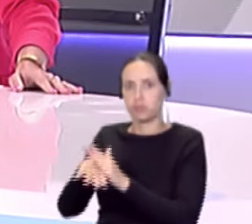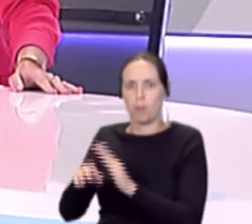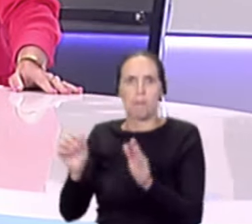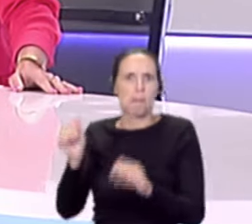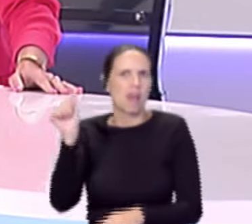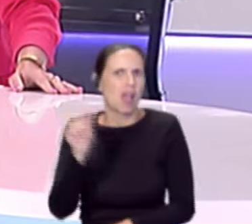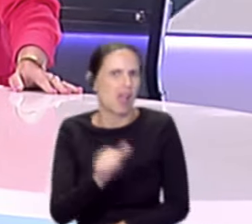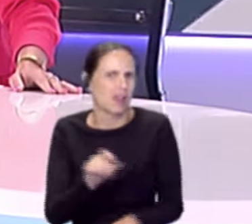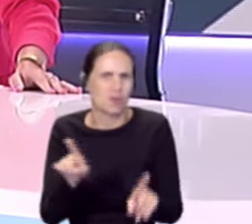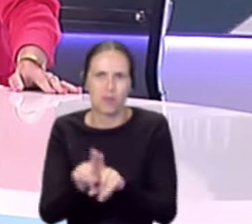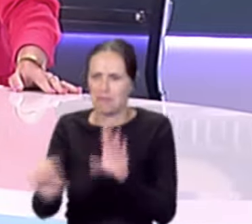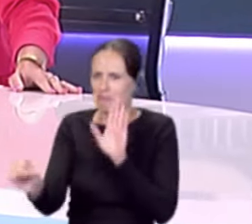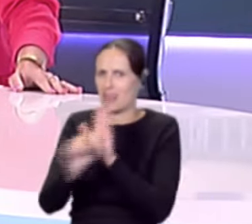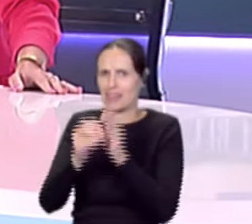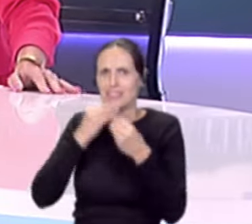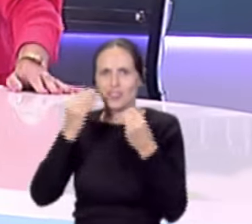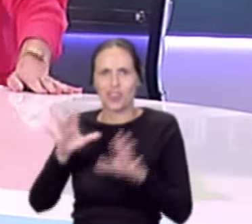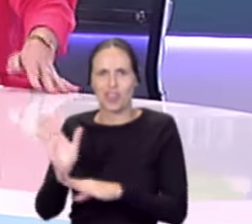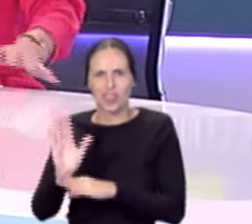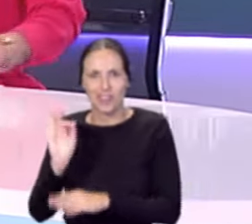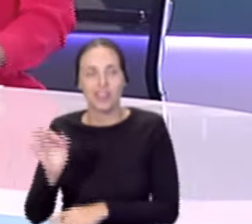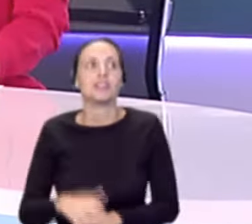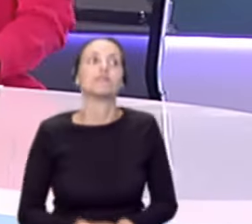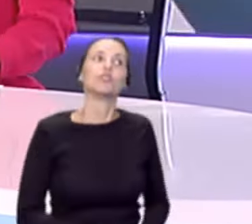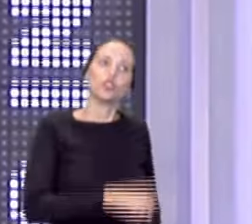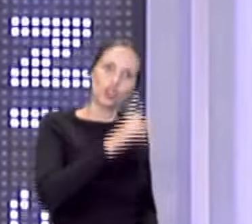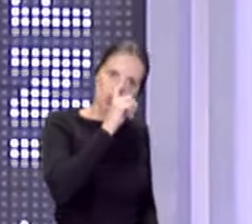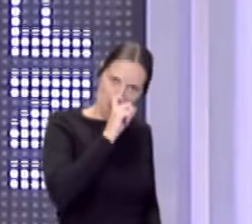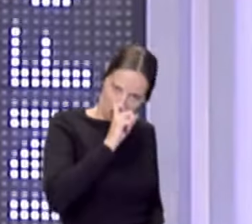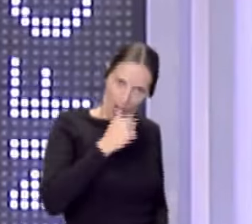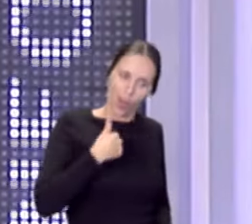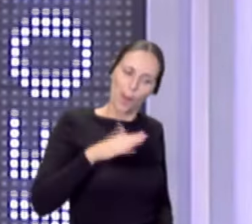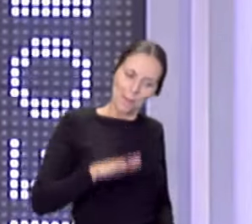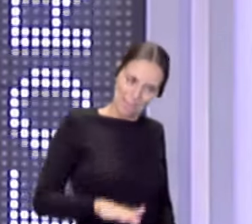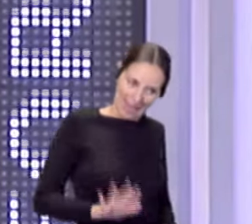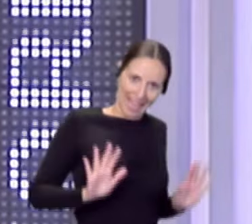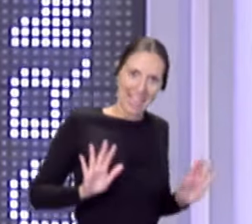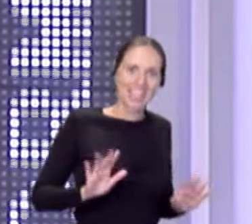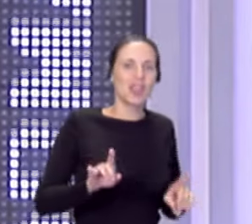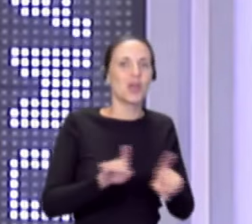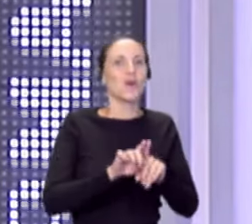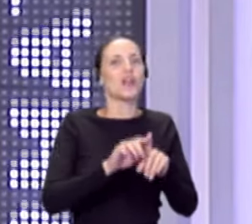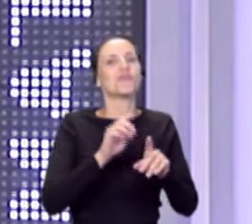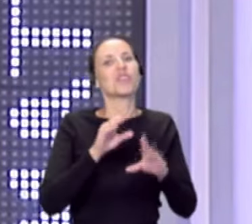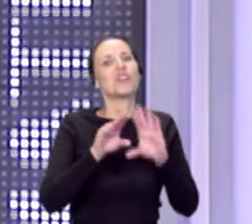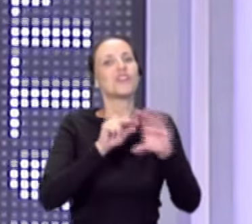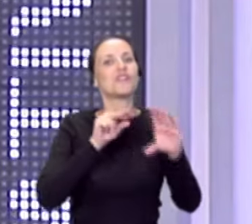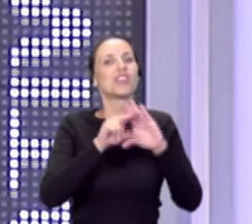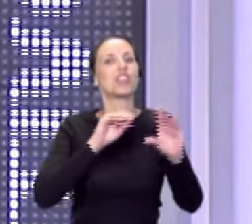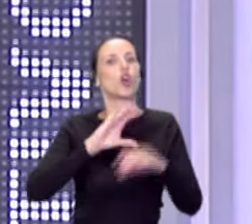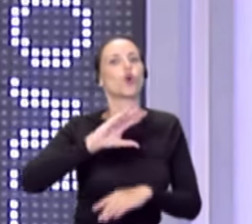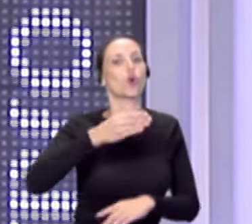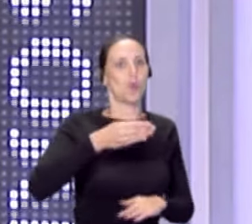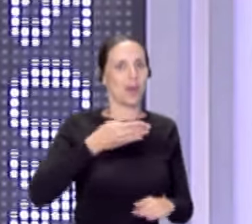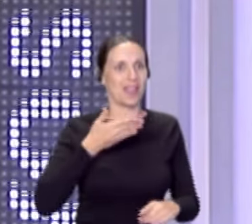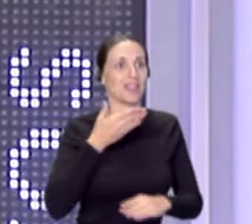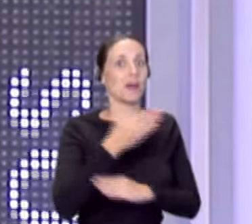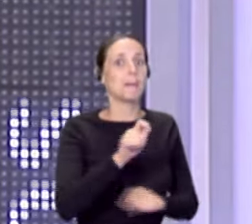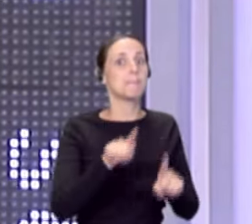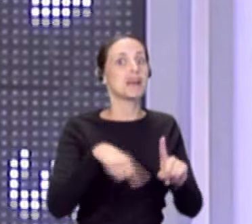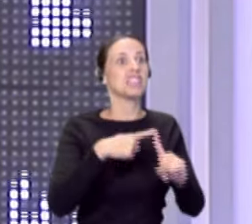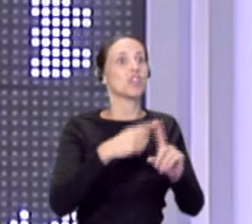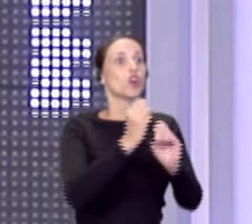y que marcan parte de la historia del cine. Sí, me acuerdo yo, muy pequeña, ir al videoclub también, alguna de esas películas, y además hacer cola